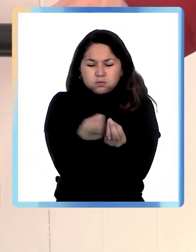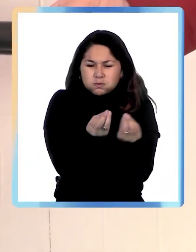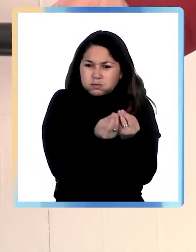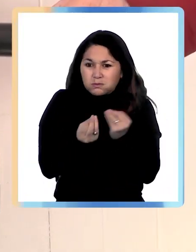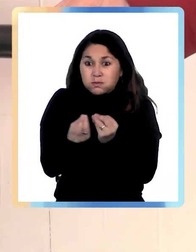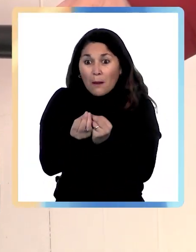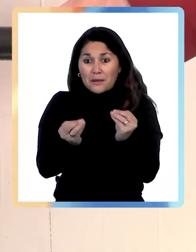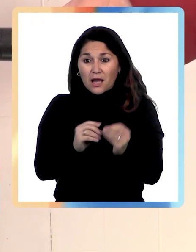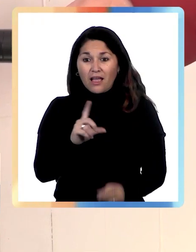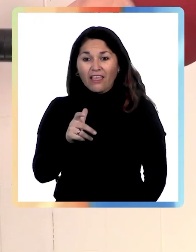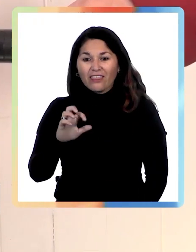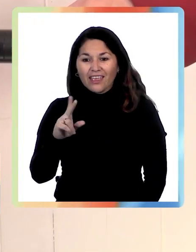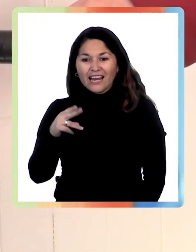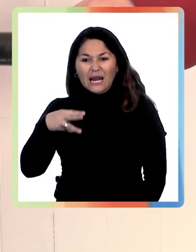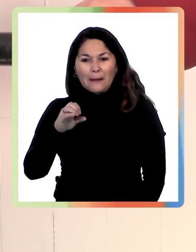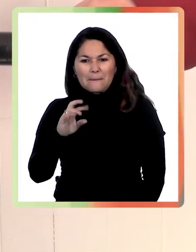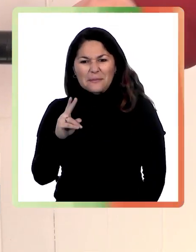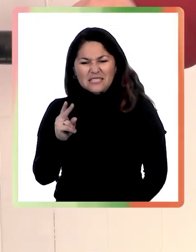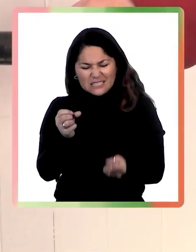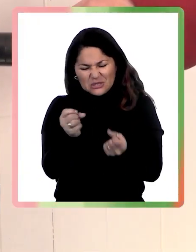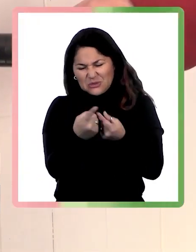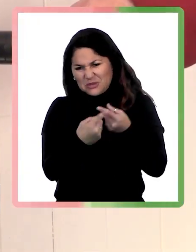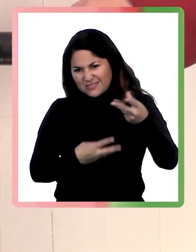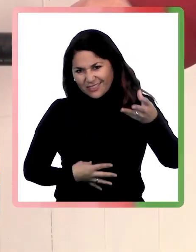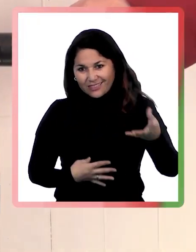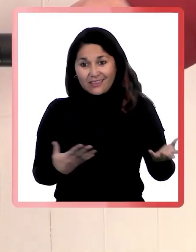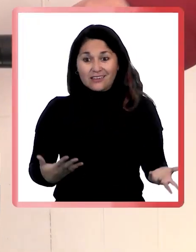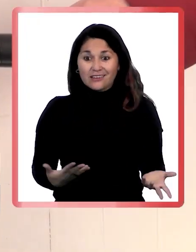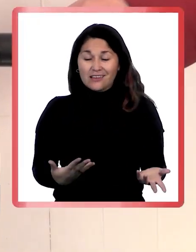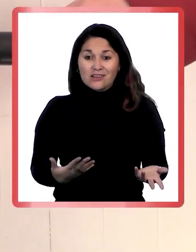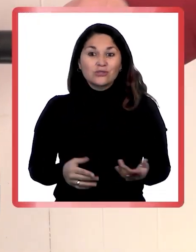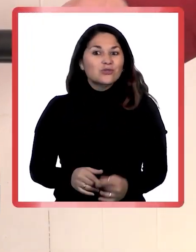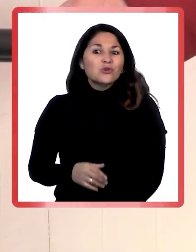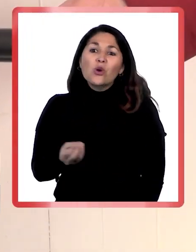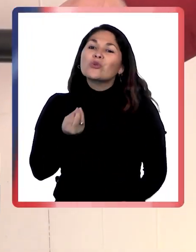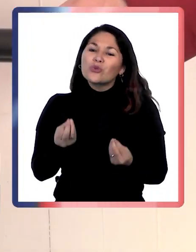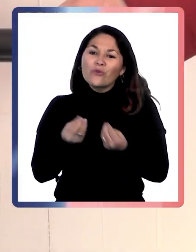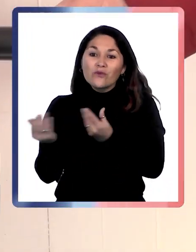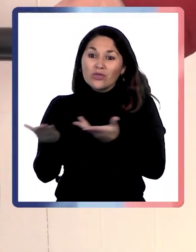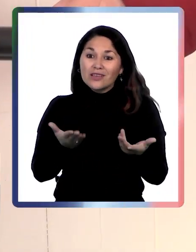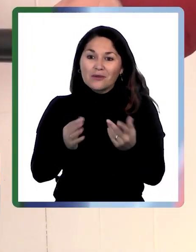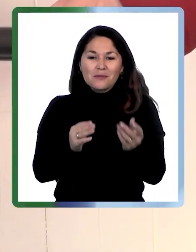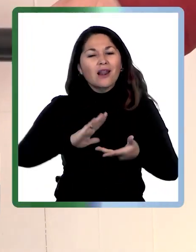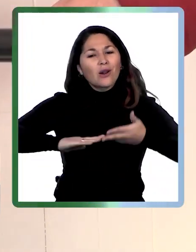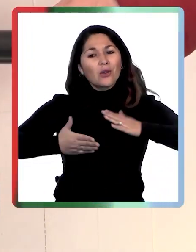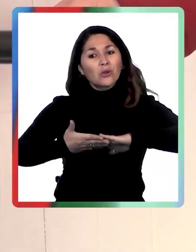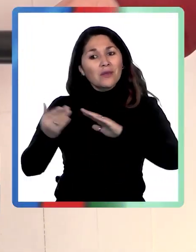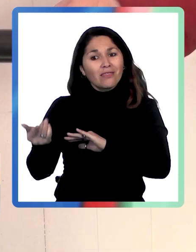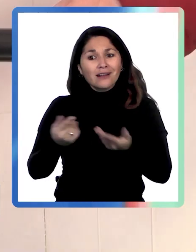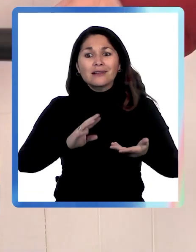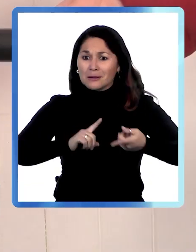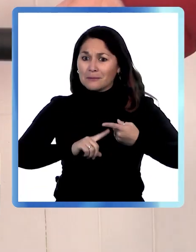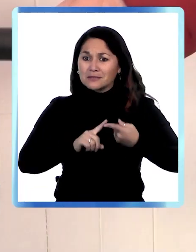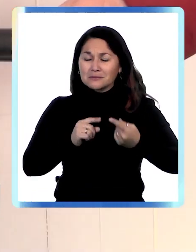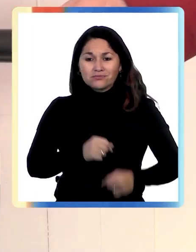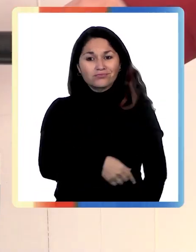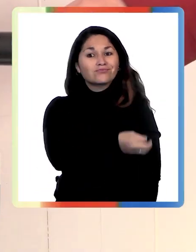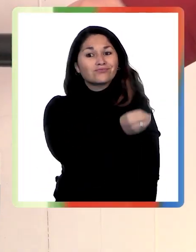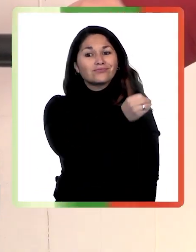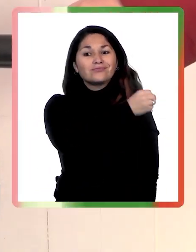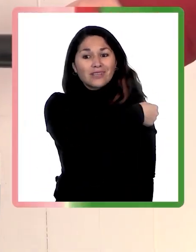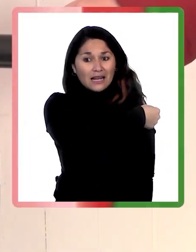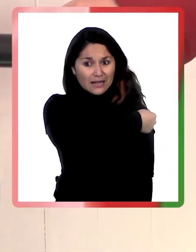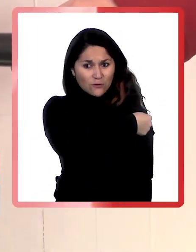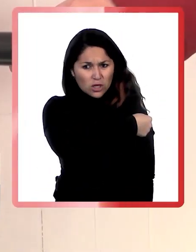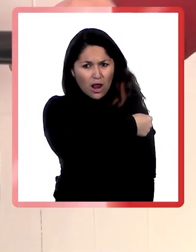acumulan todos los gérmenes todas la las bacterias Entonces es muy bueno invitar también a la comunidad que venga también a vacunarse